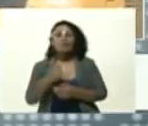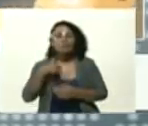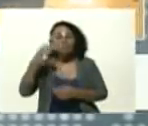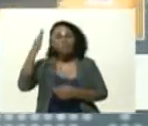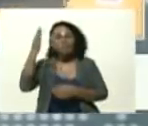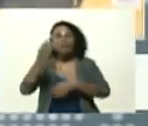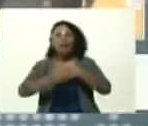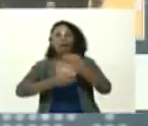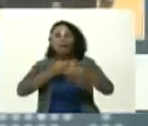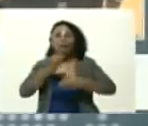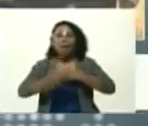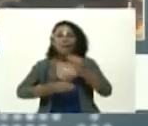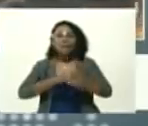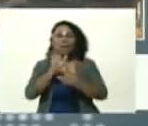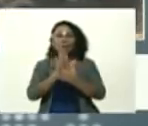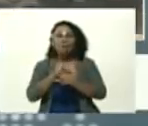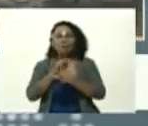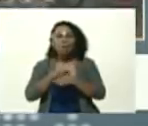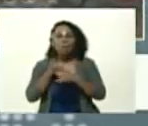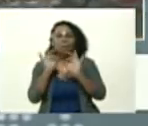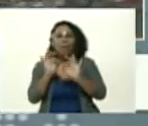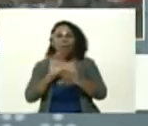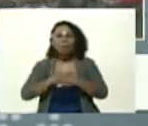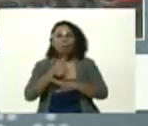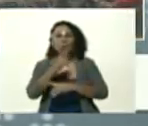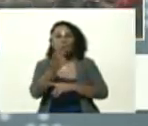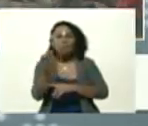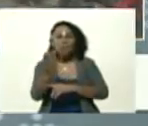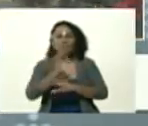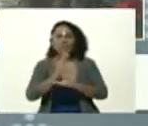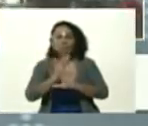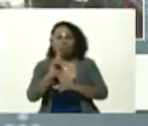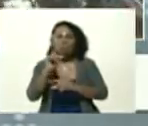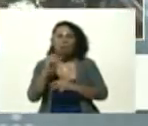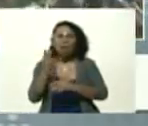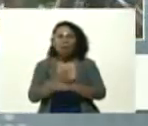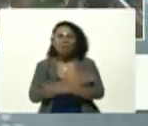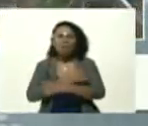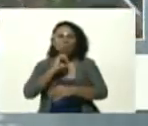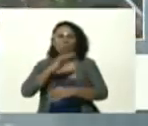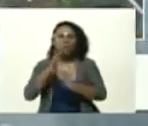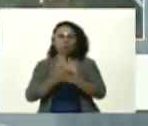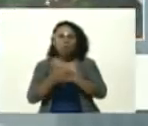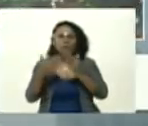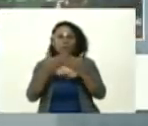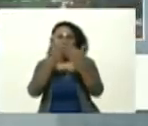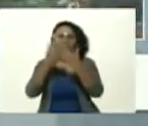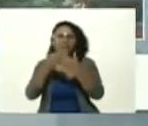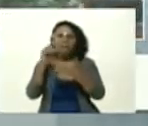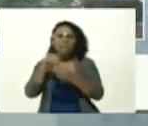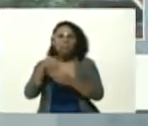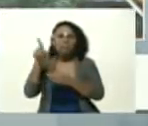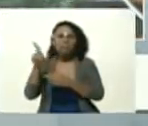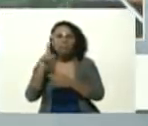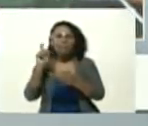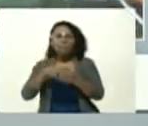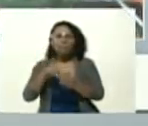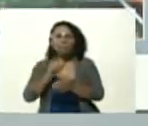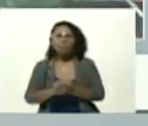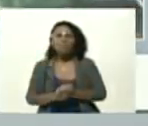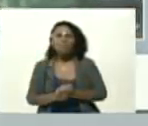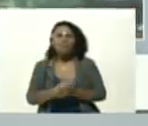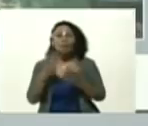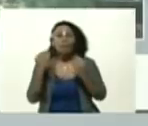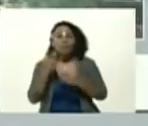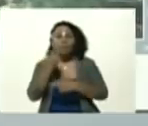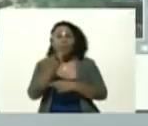hacen con un cariño especial, porque ustedes fueron estudiantes, estuvieron allí. Y además, muchos de